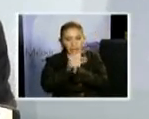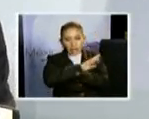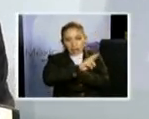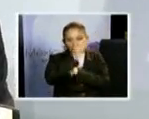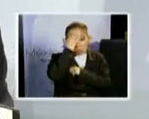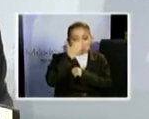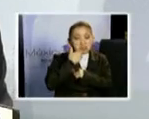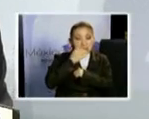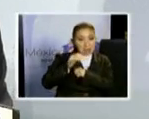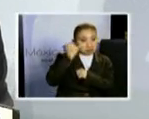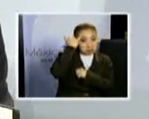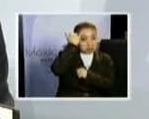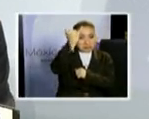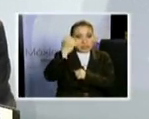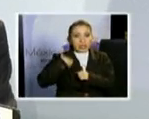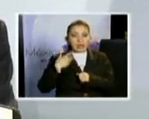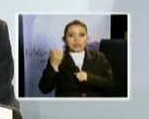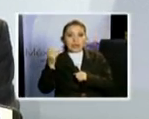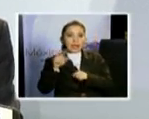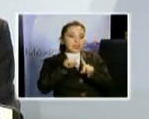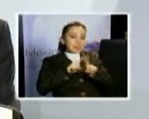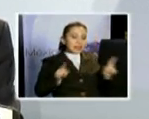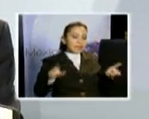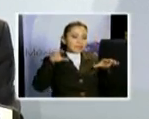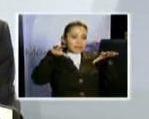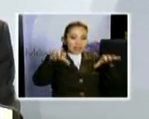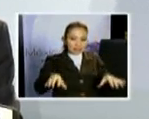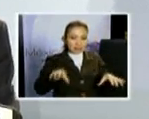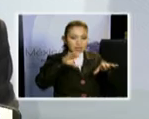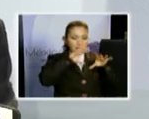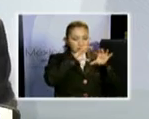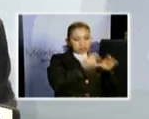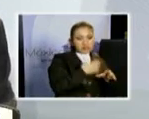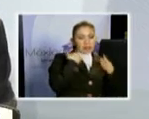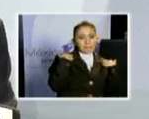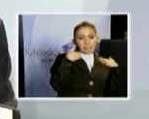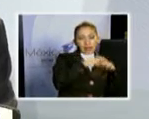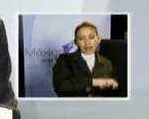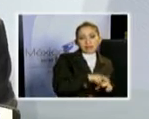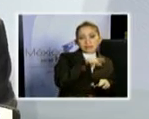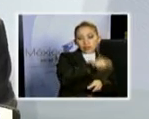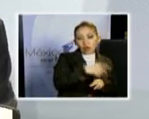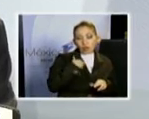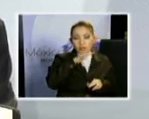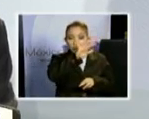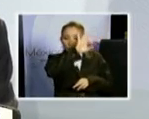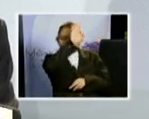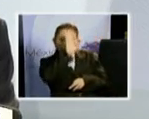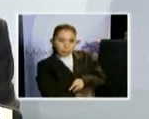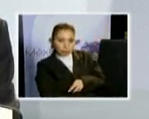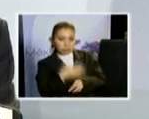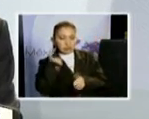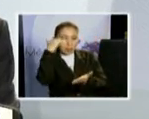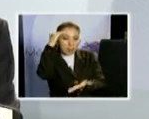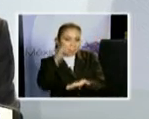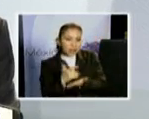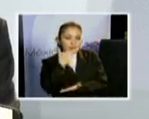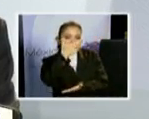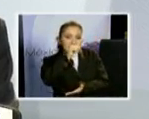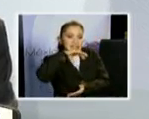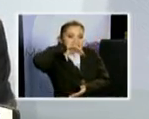reconocido. Si bien aún observamos diferencias en la comunidad académica entre quienes promueven un 50% la reducción de los gases de